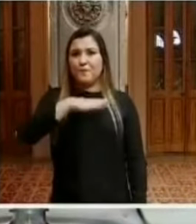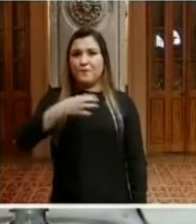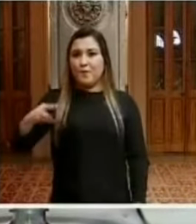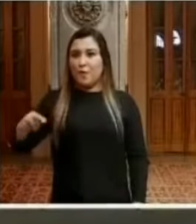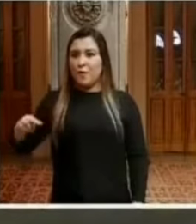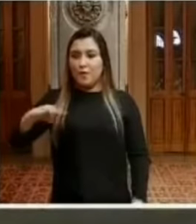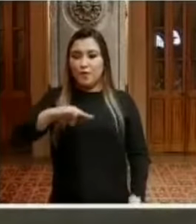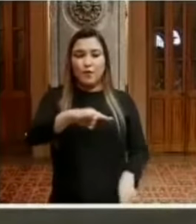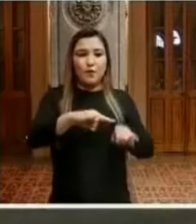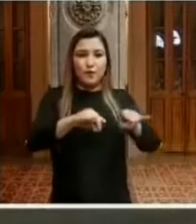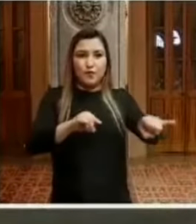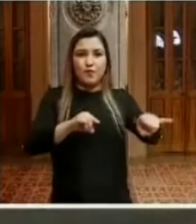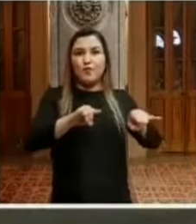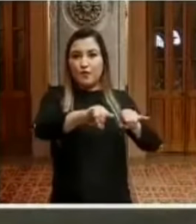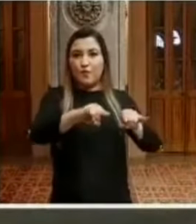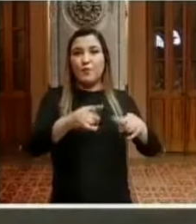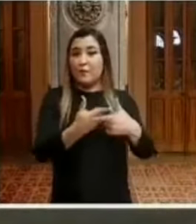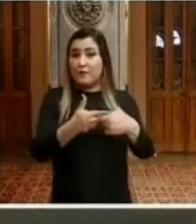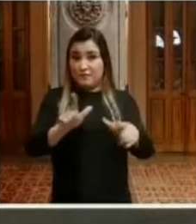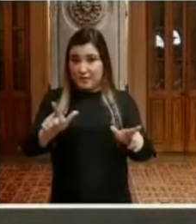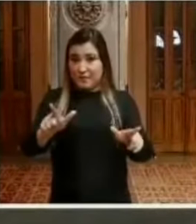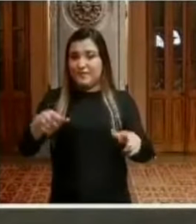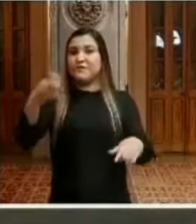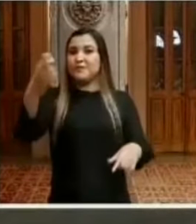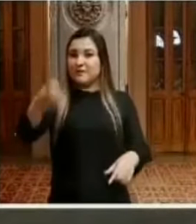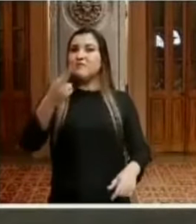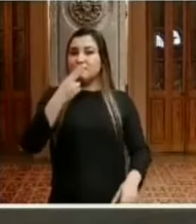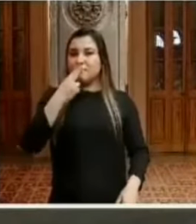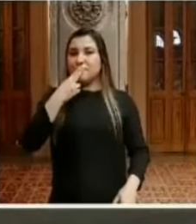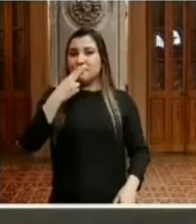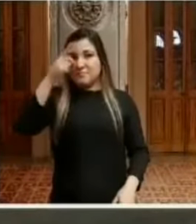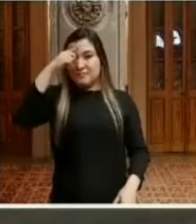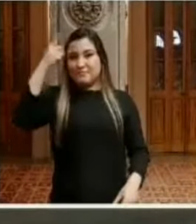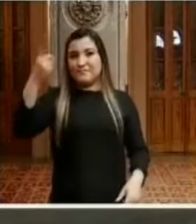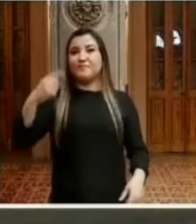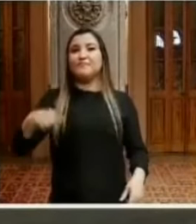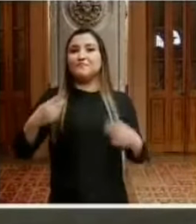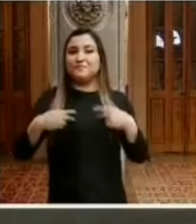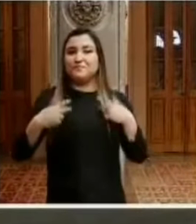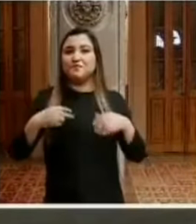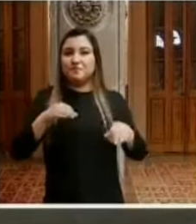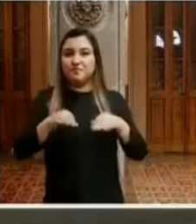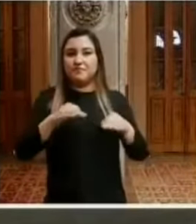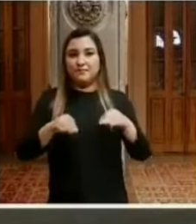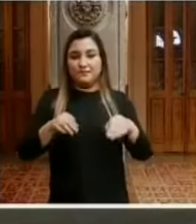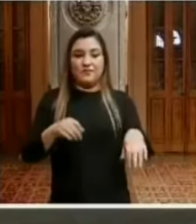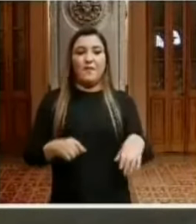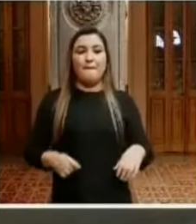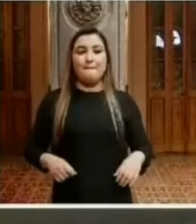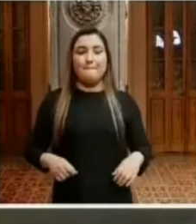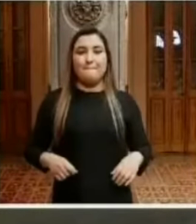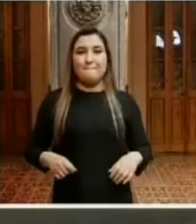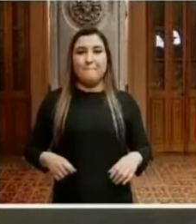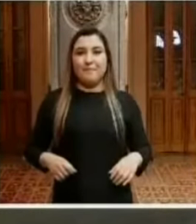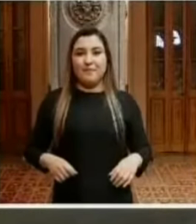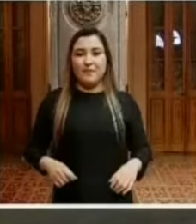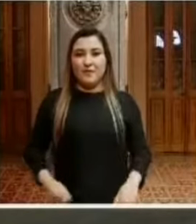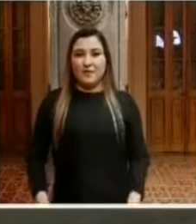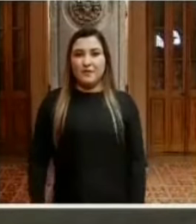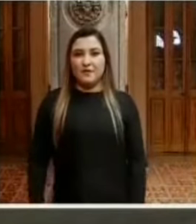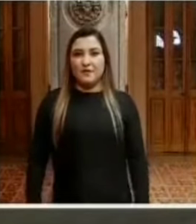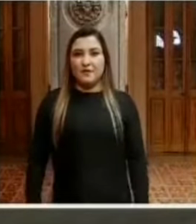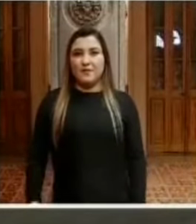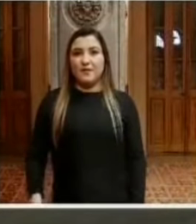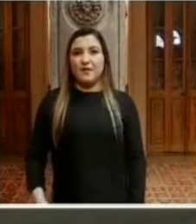disposición. ¿Me explico? Para que no gasten. Pero no podemos arriesgar a nuestros trabajadores a